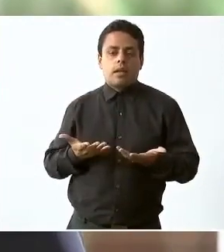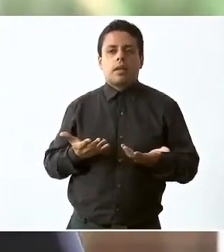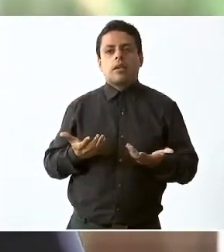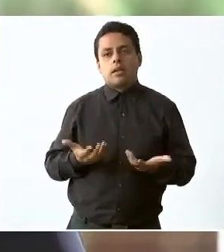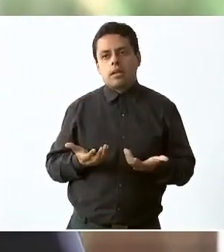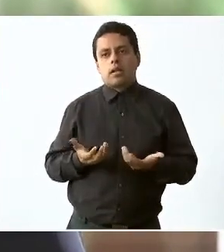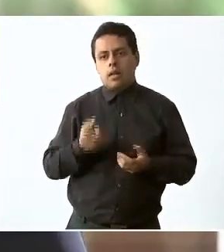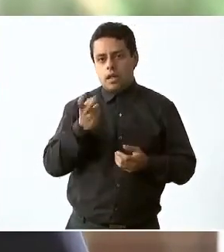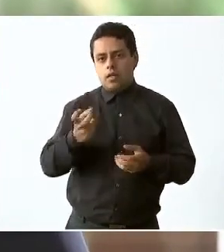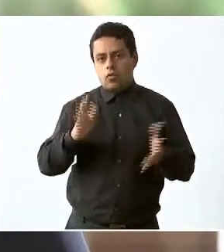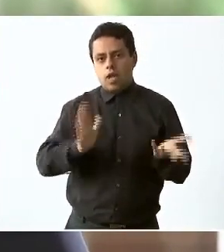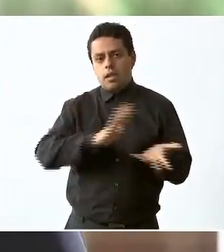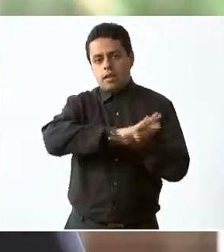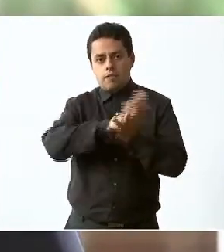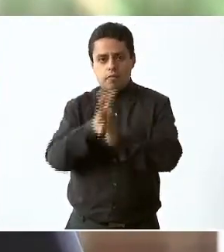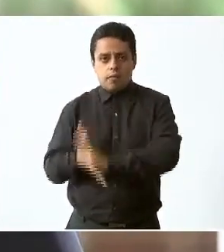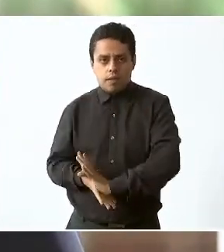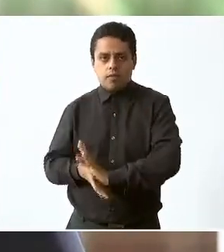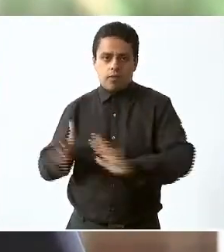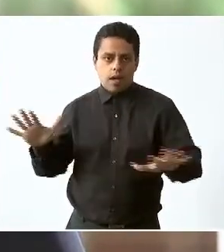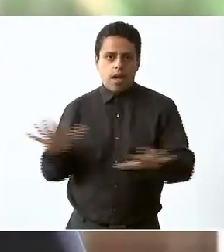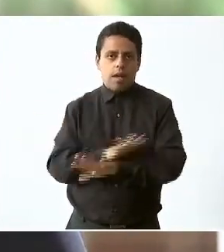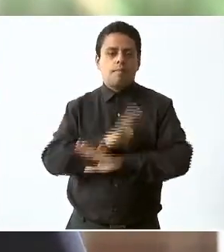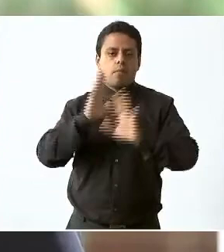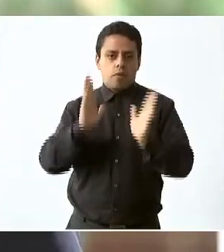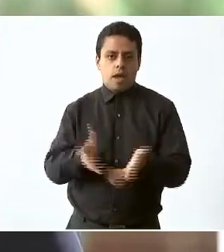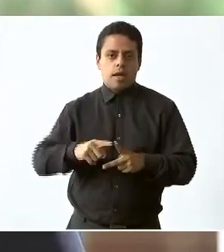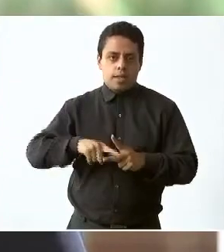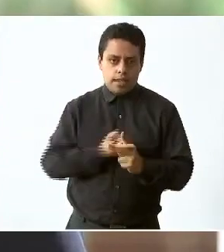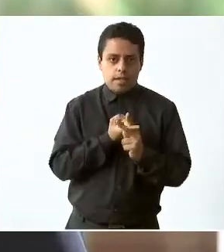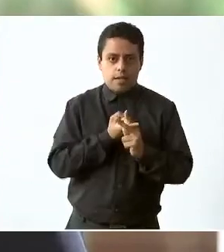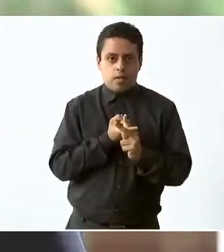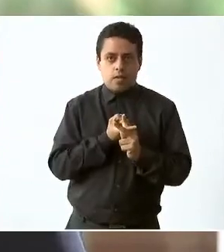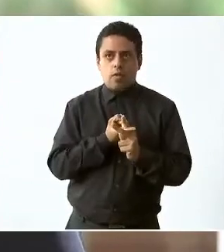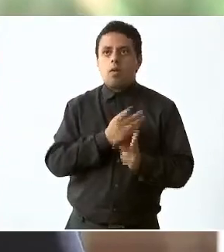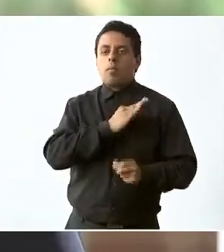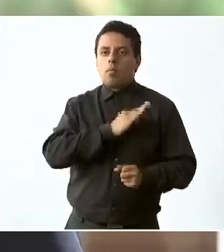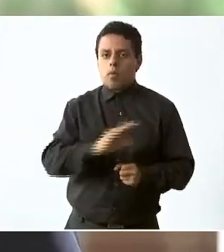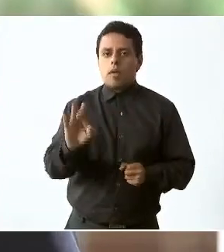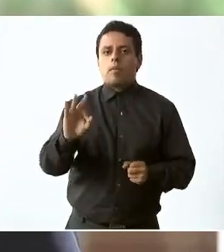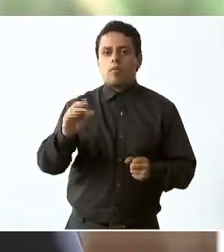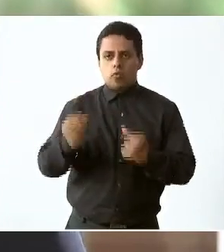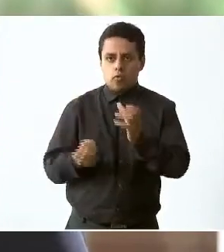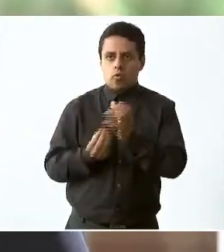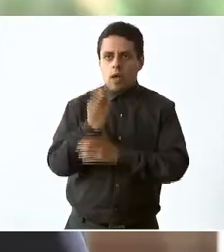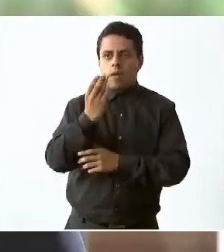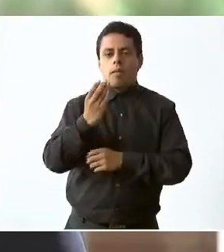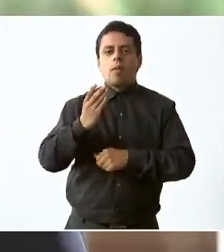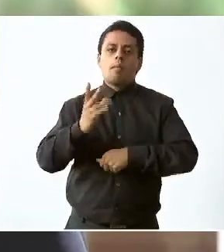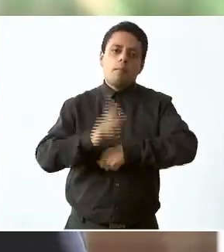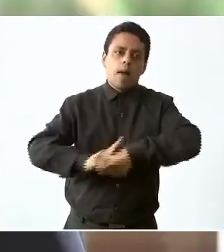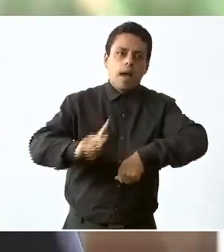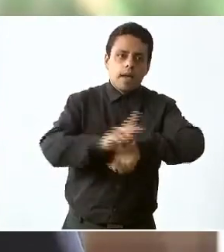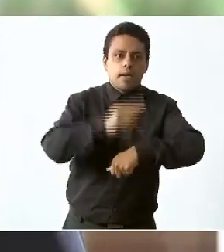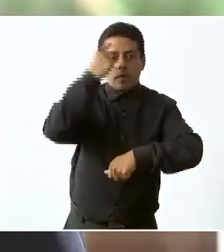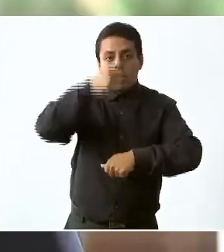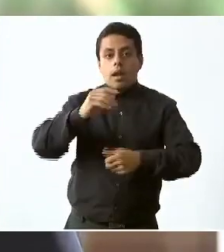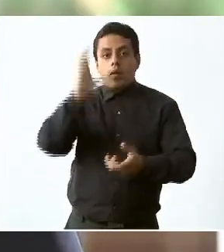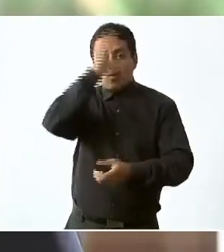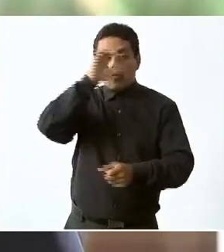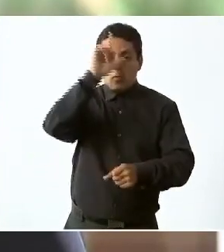social ya se han sentado. Podemos construir la modernidad desde abajo, una patria para el humillado. El acceso a la cultura